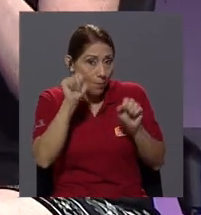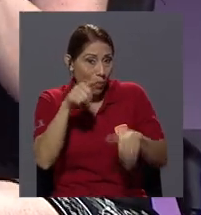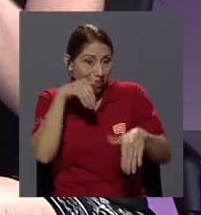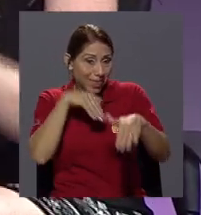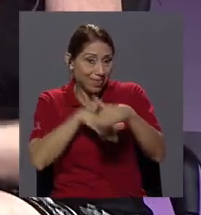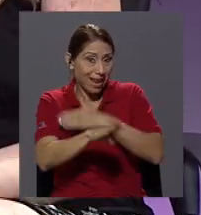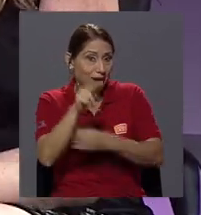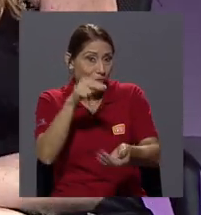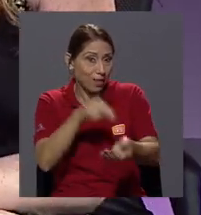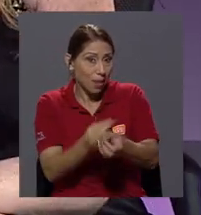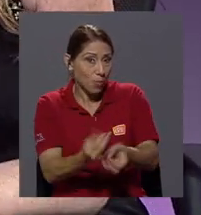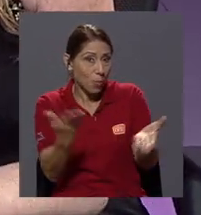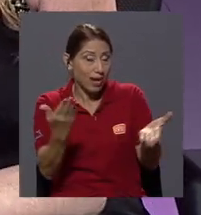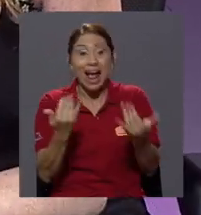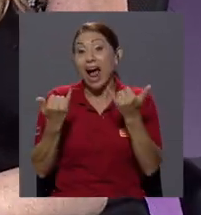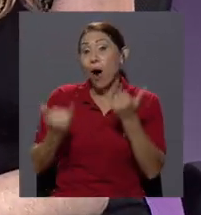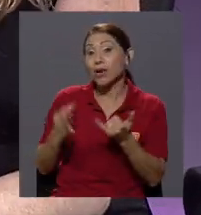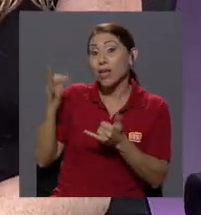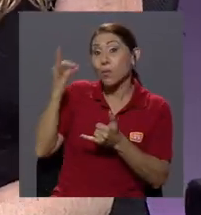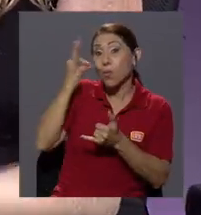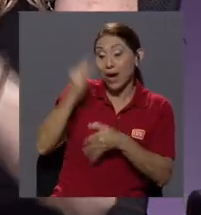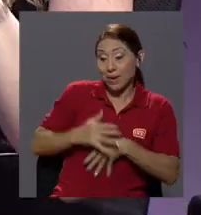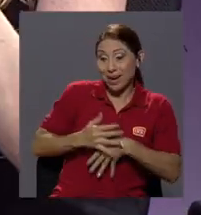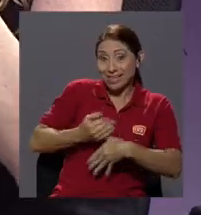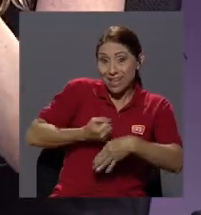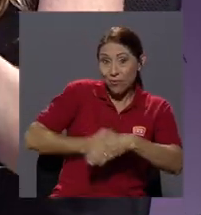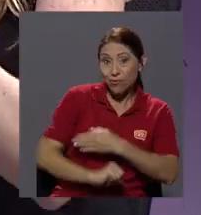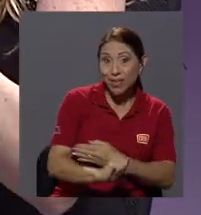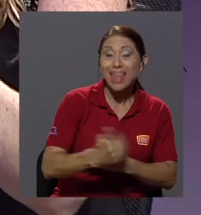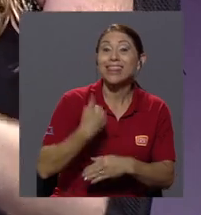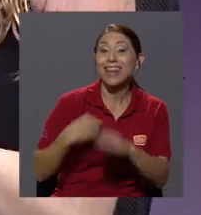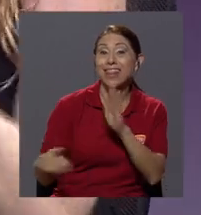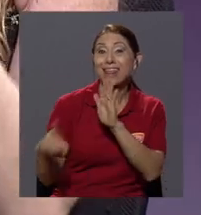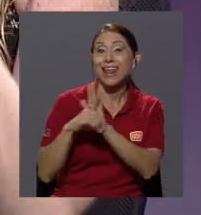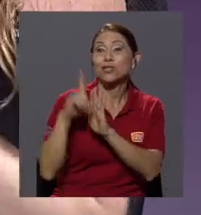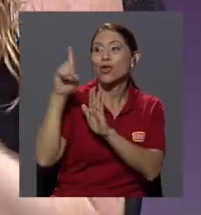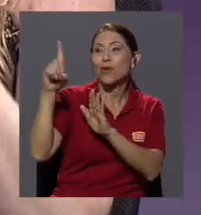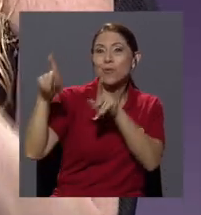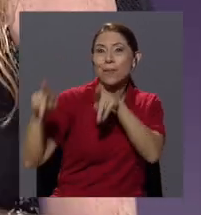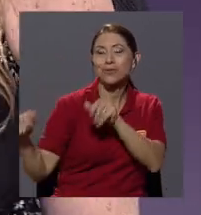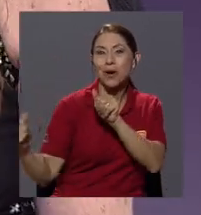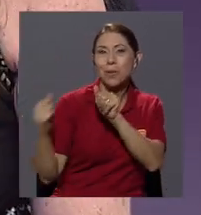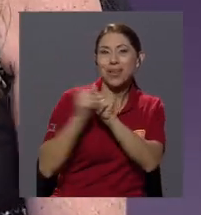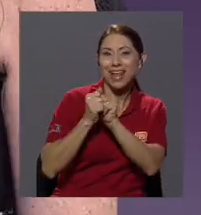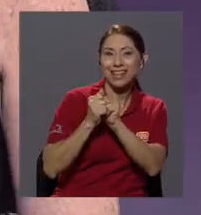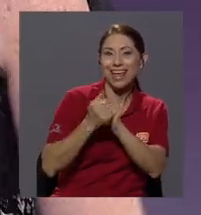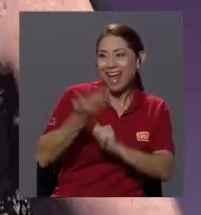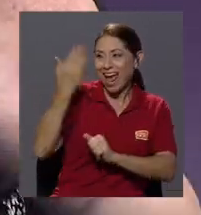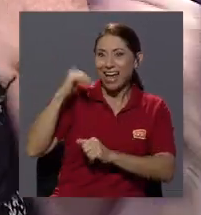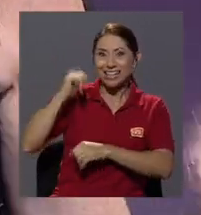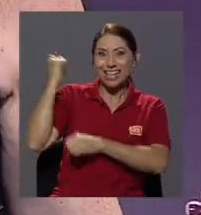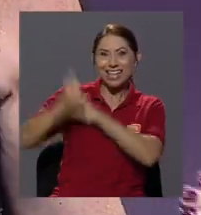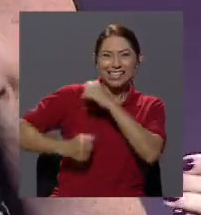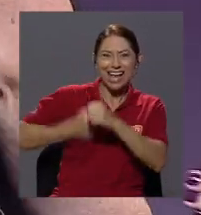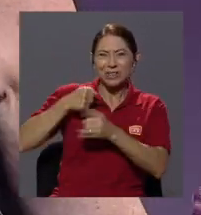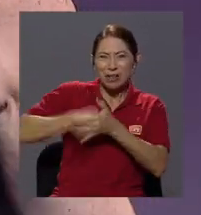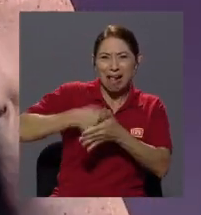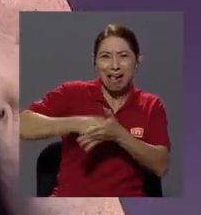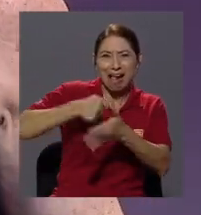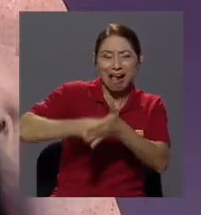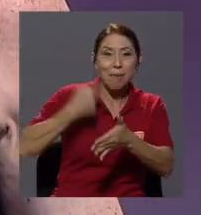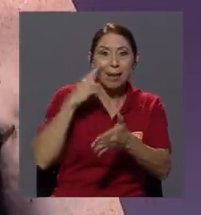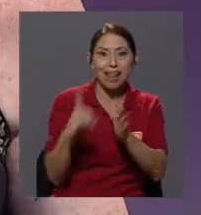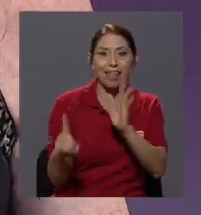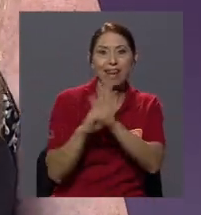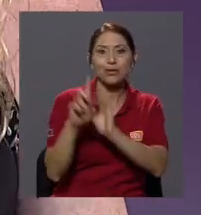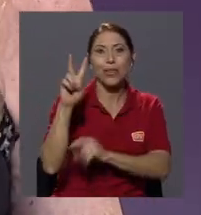hace diez años yo yo peleé para tener derecho a dos porque realmente idealmente la mujer tiene su pareja el papá del